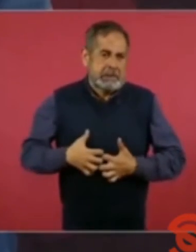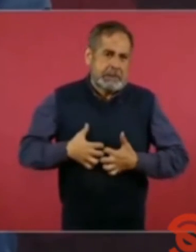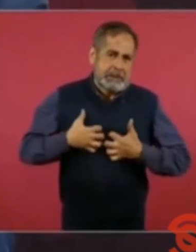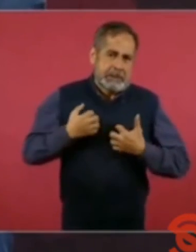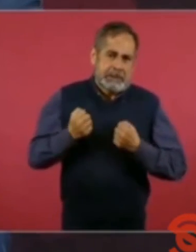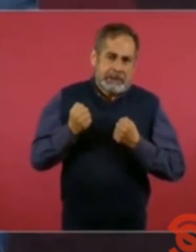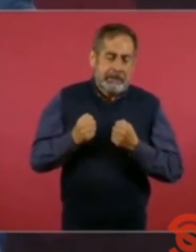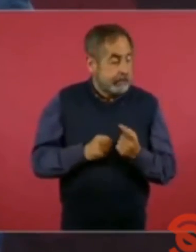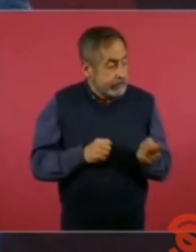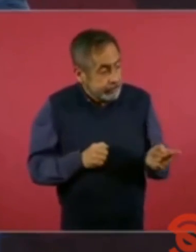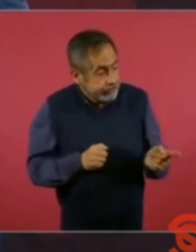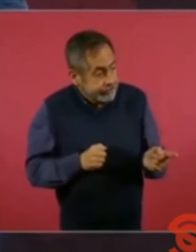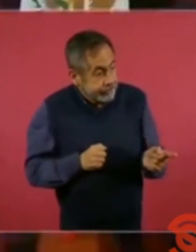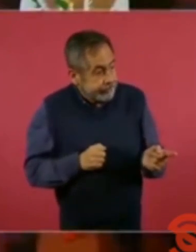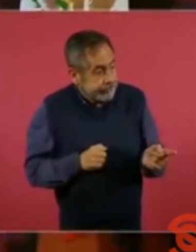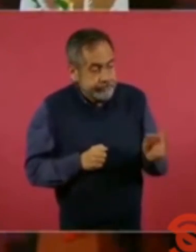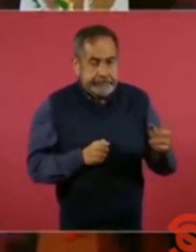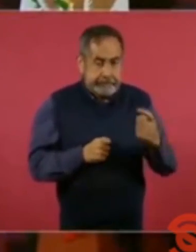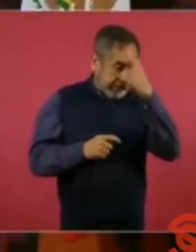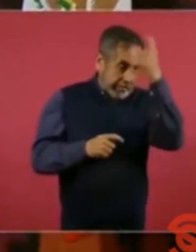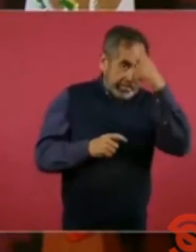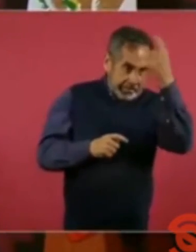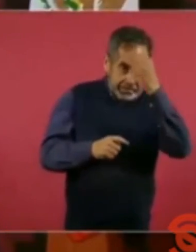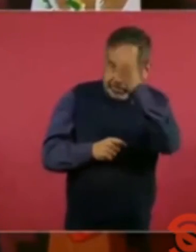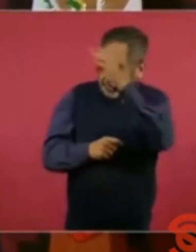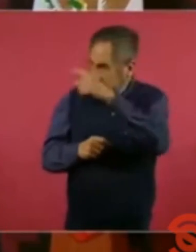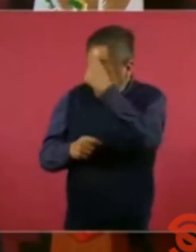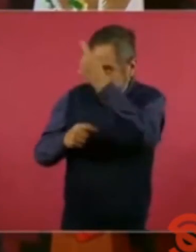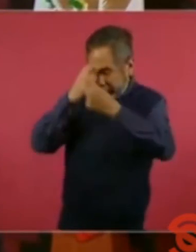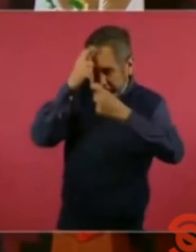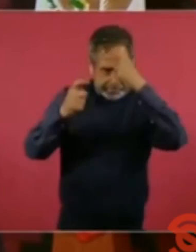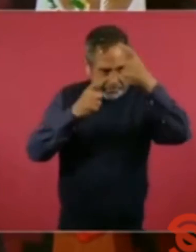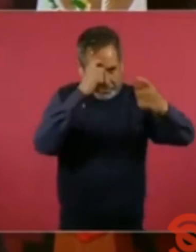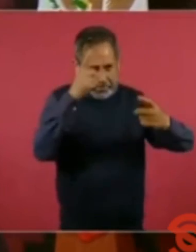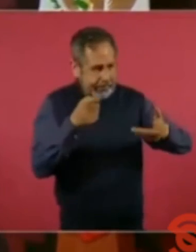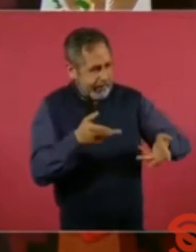Ahí andan todos enojados,